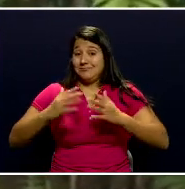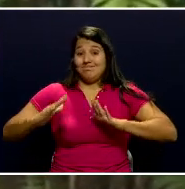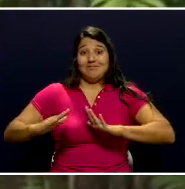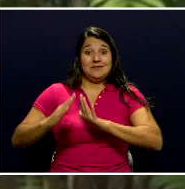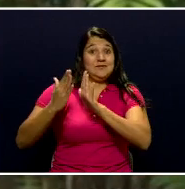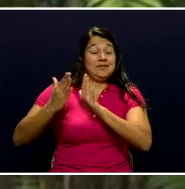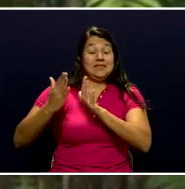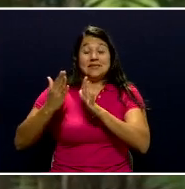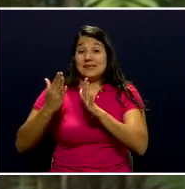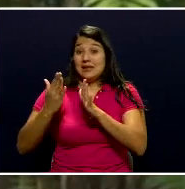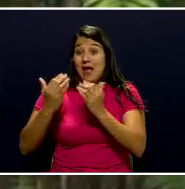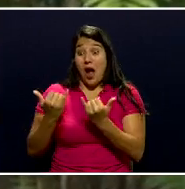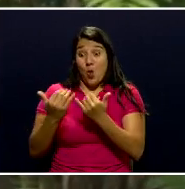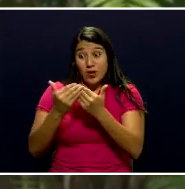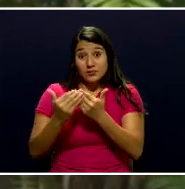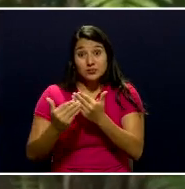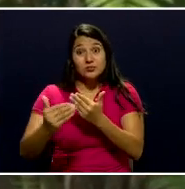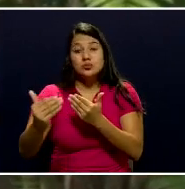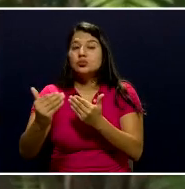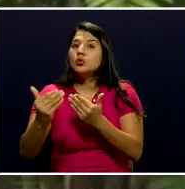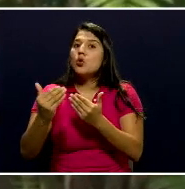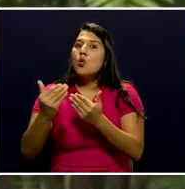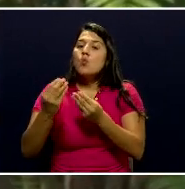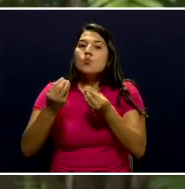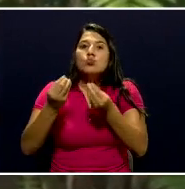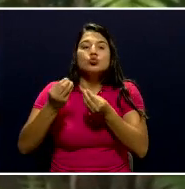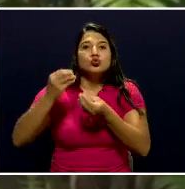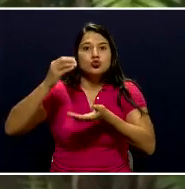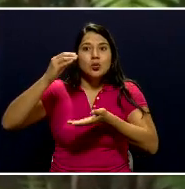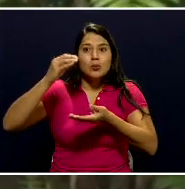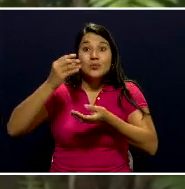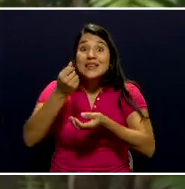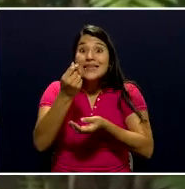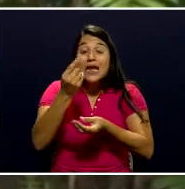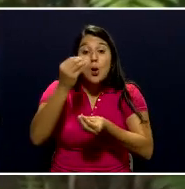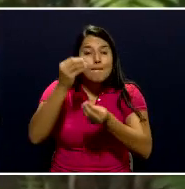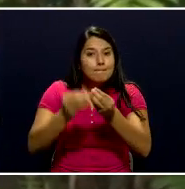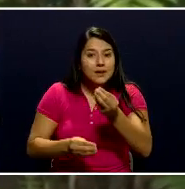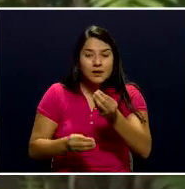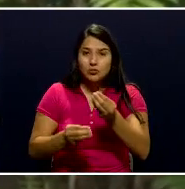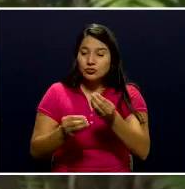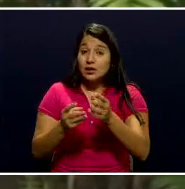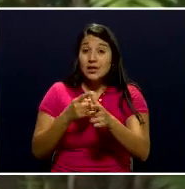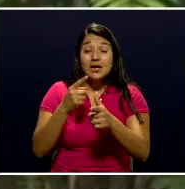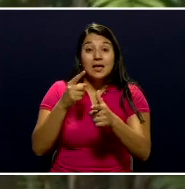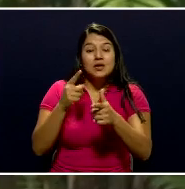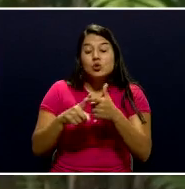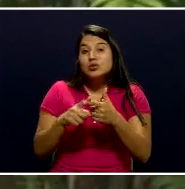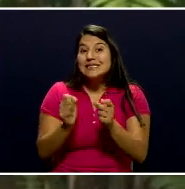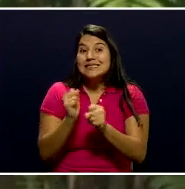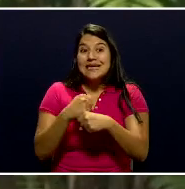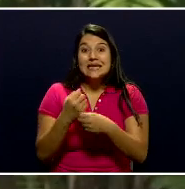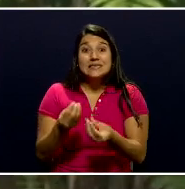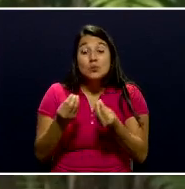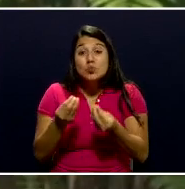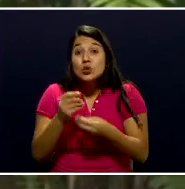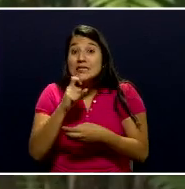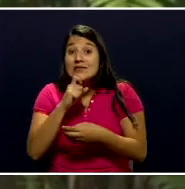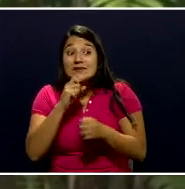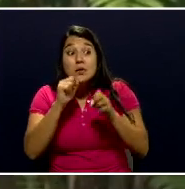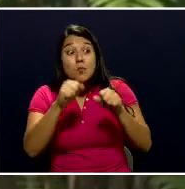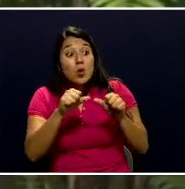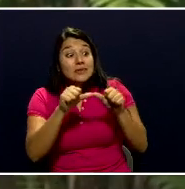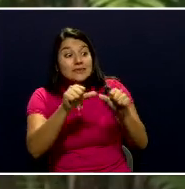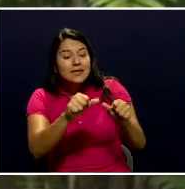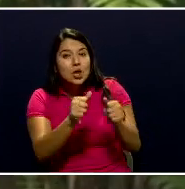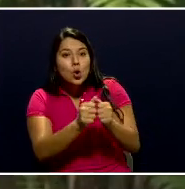enfrentando por algún periodo disminuciones significativas en sus ingresos y por tanto se hace muy difícil en muchos casos poder sostener